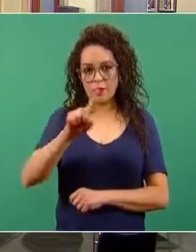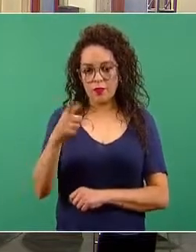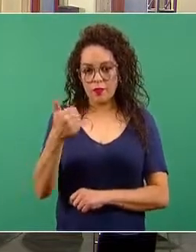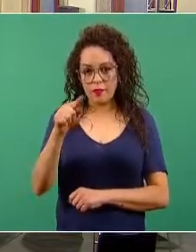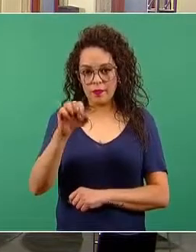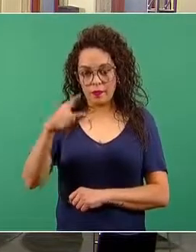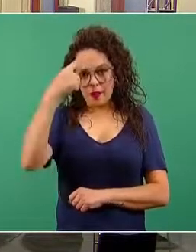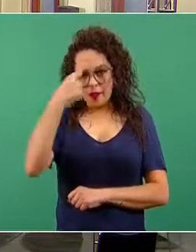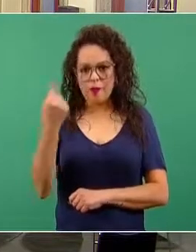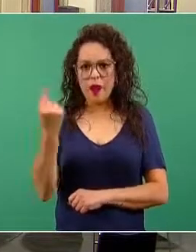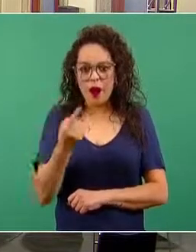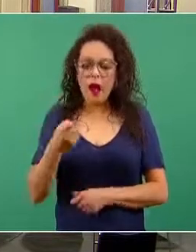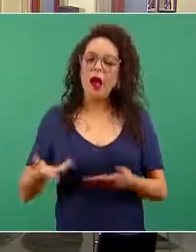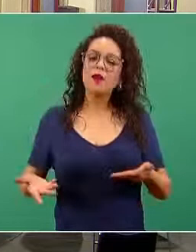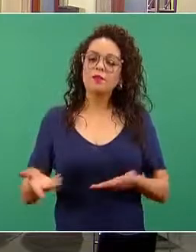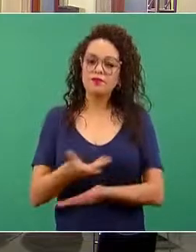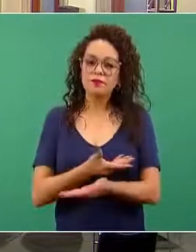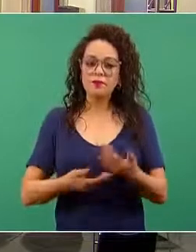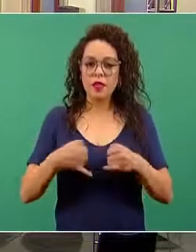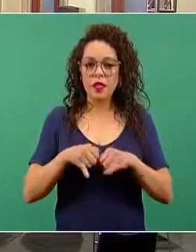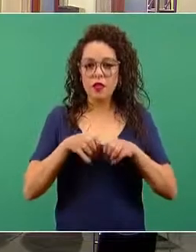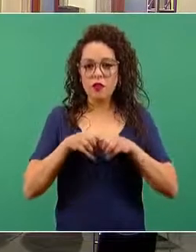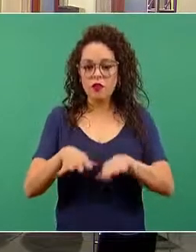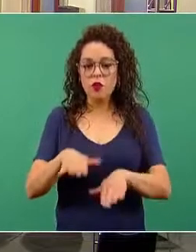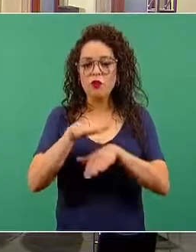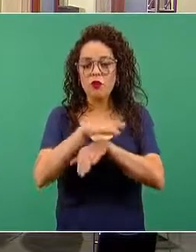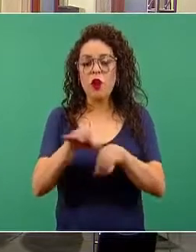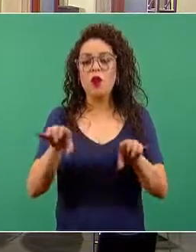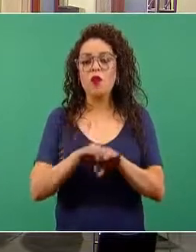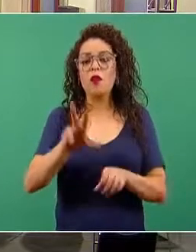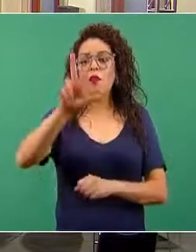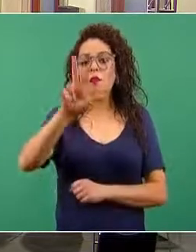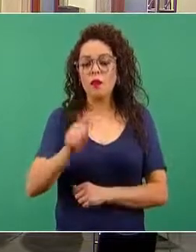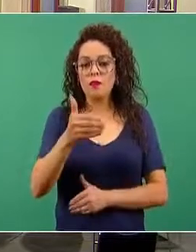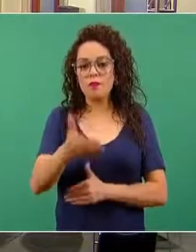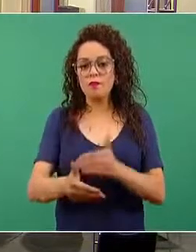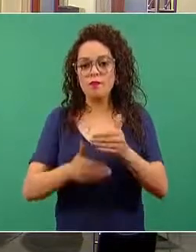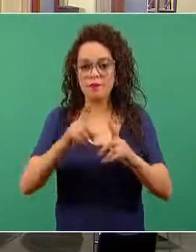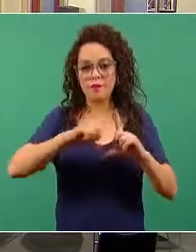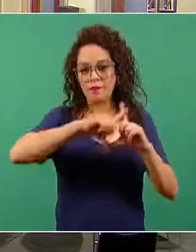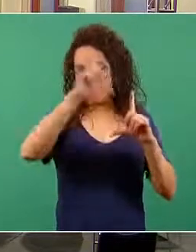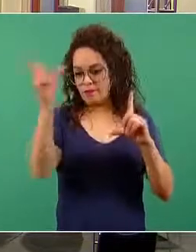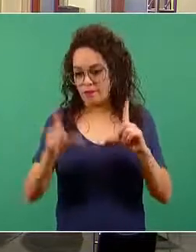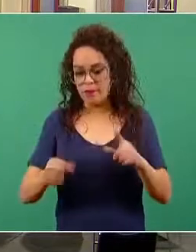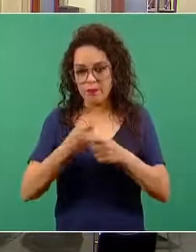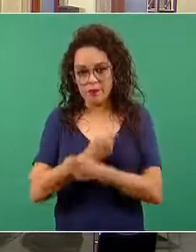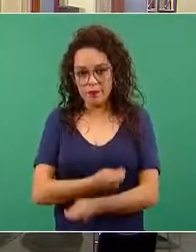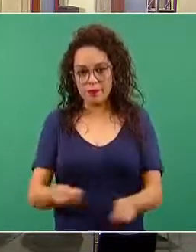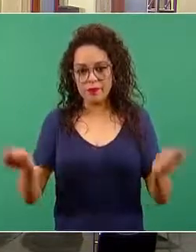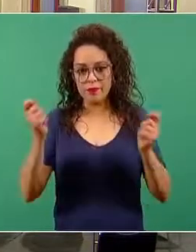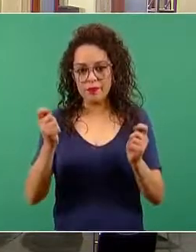comparta sobre el avance de la estrategia operativa